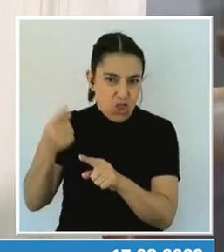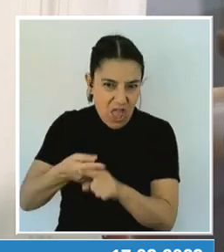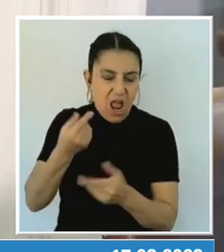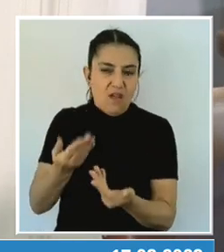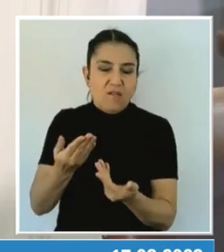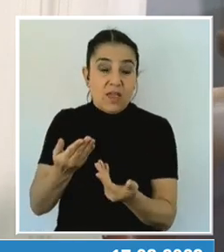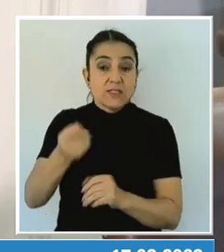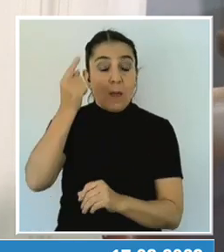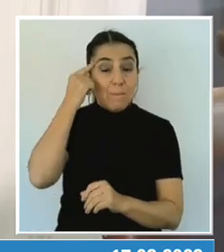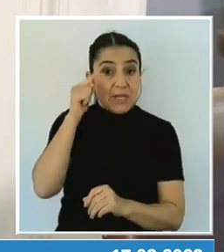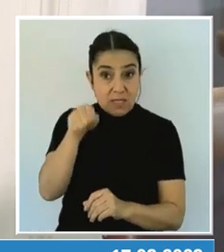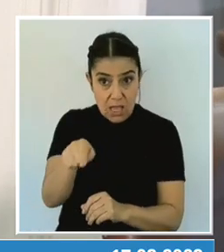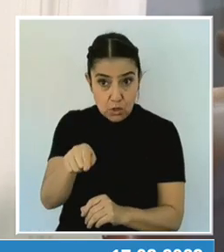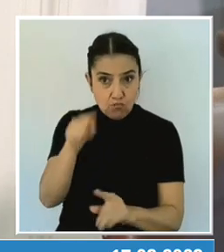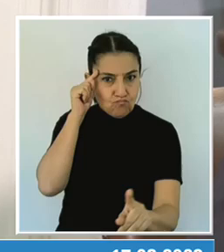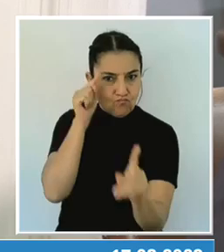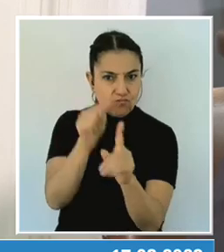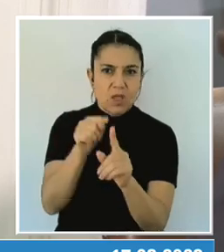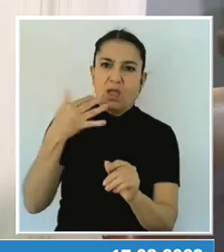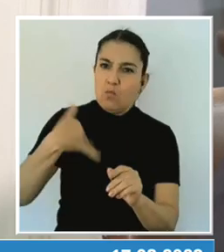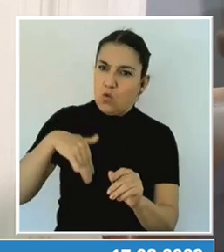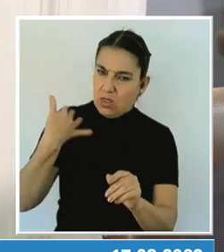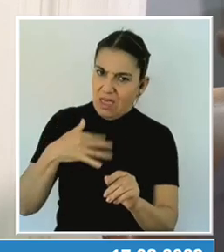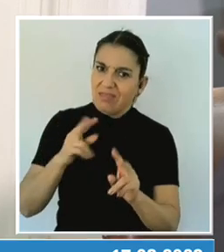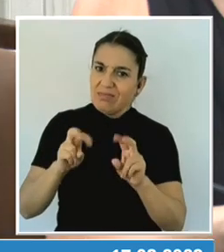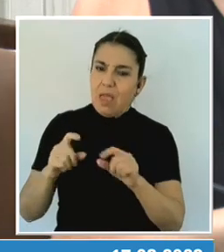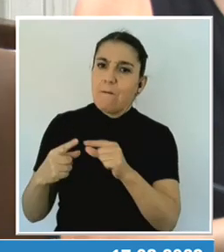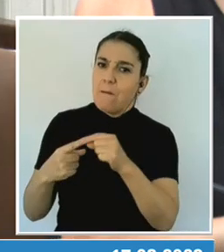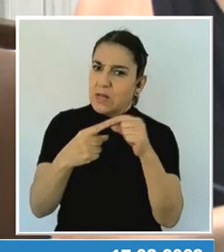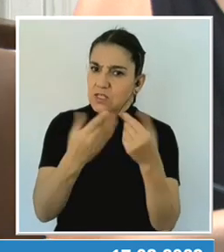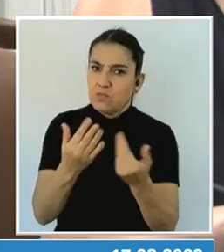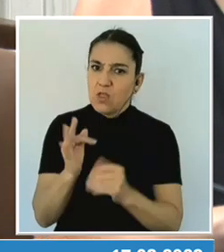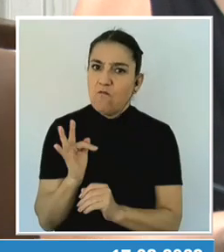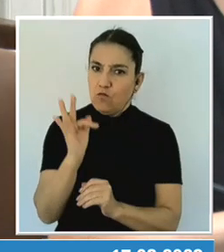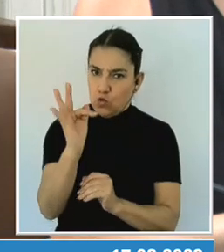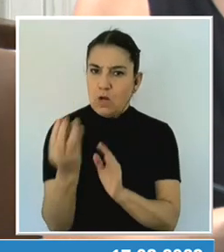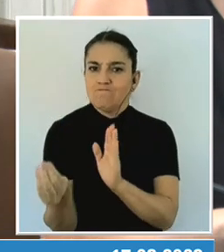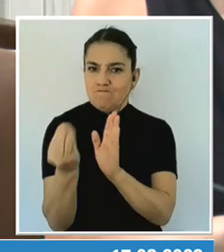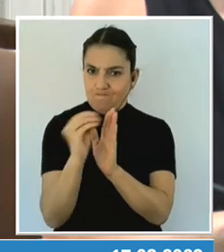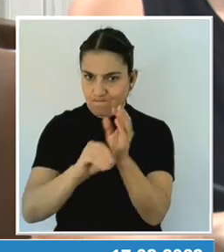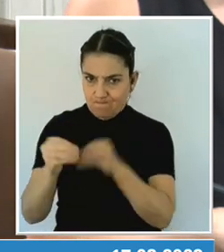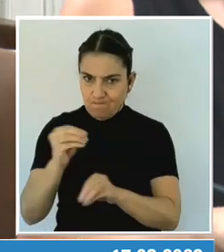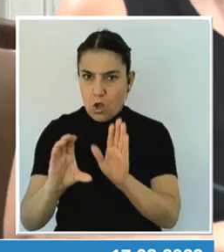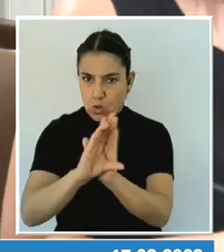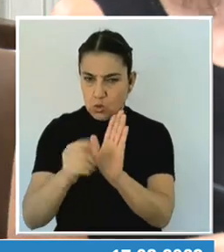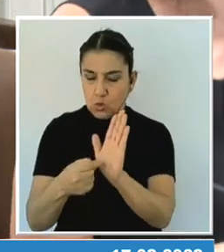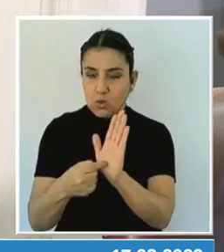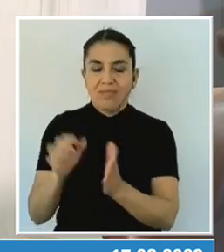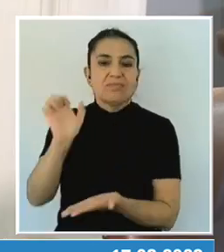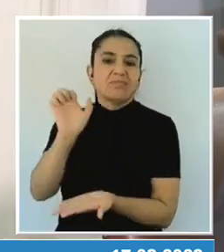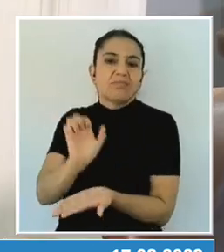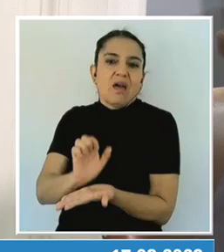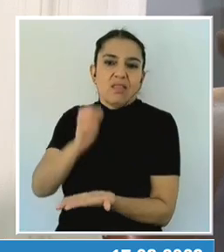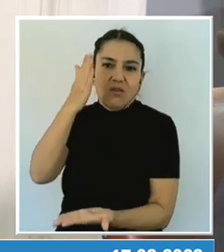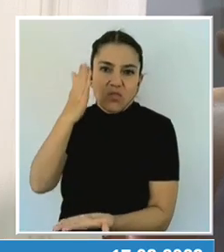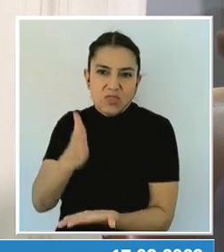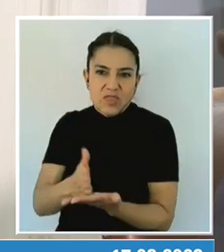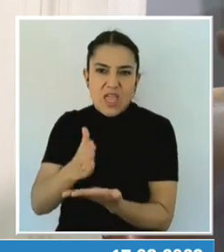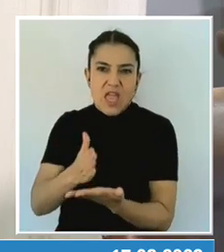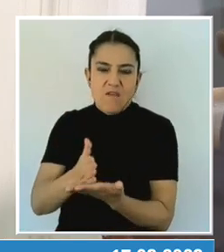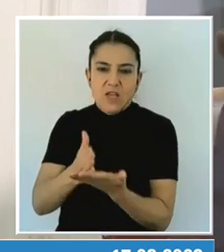muy importante en materia de principios para la futura Constitución. El Estado tiene que ser aggiornado,